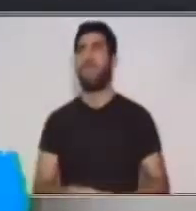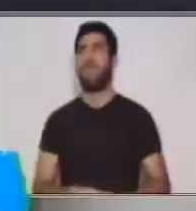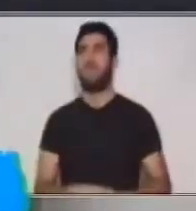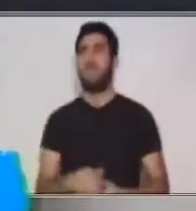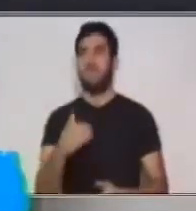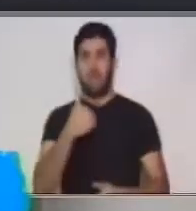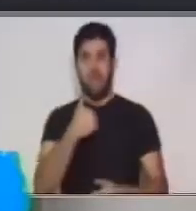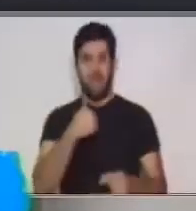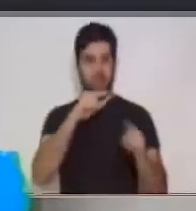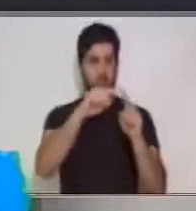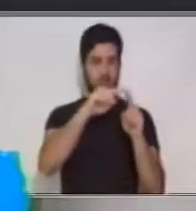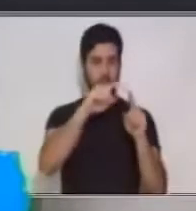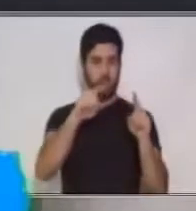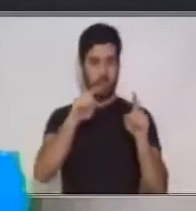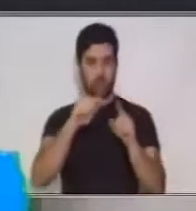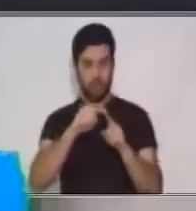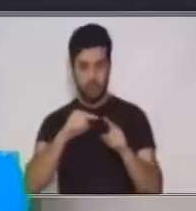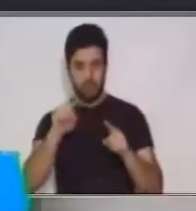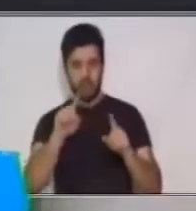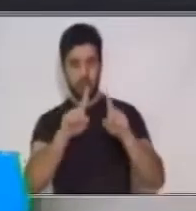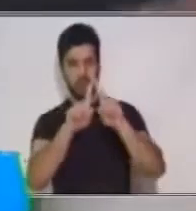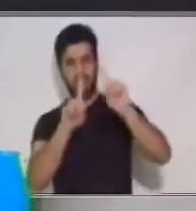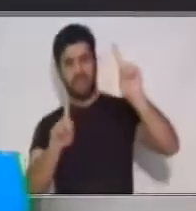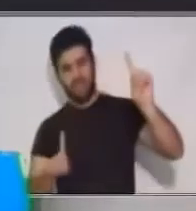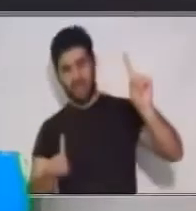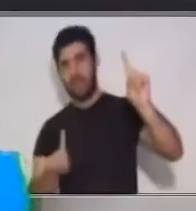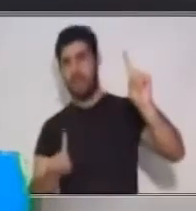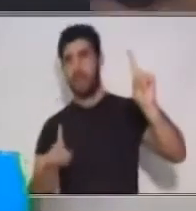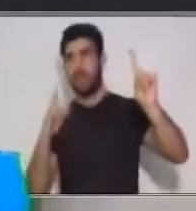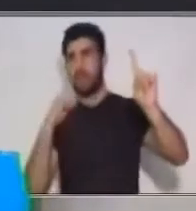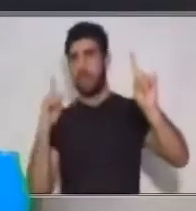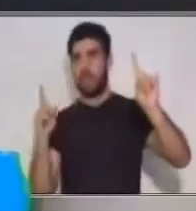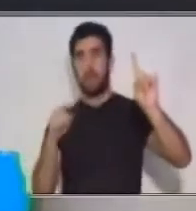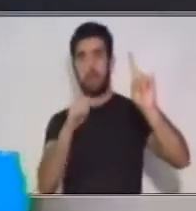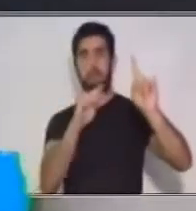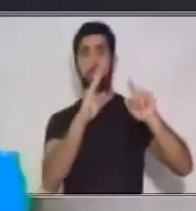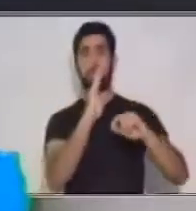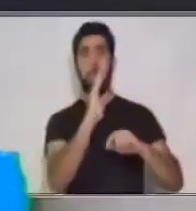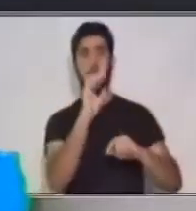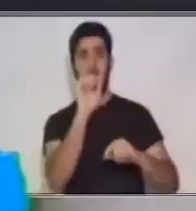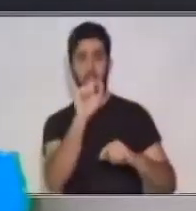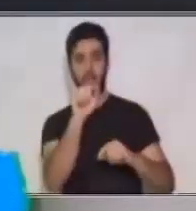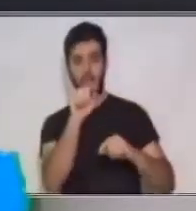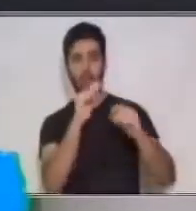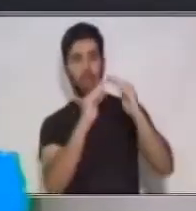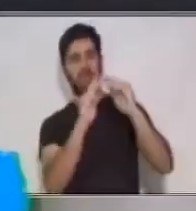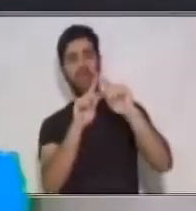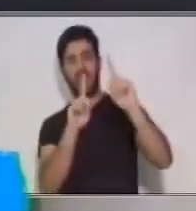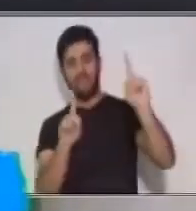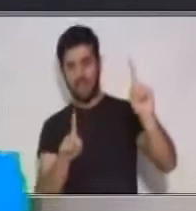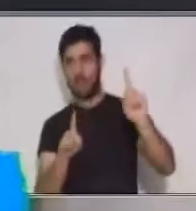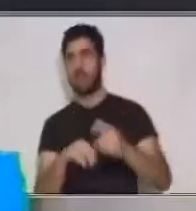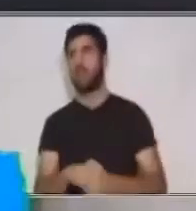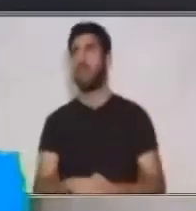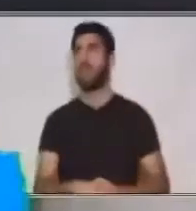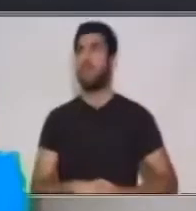ángulos opuestos por el vértice. En el punto B. En el punto B. También, ¿qué otra información me están